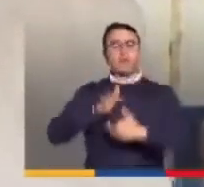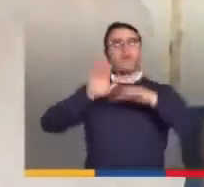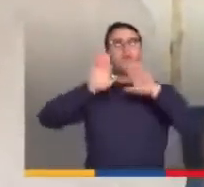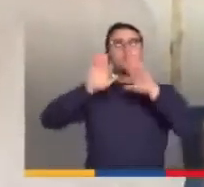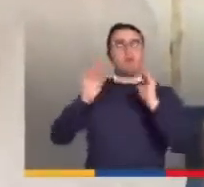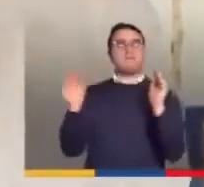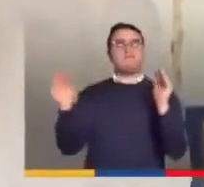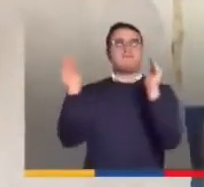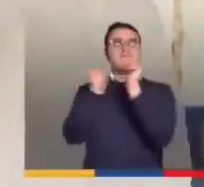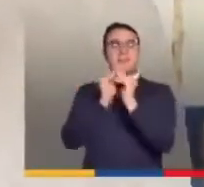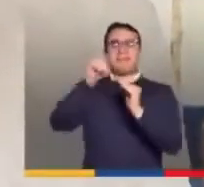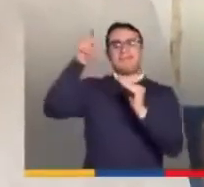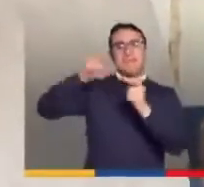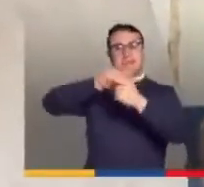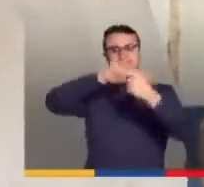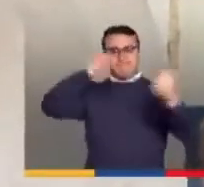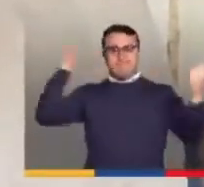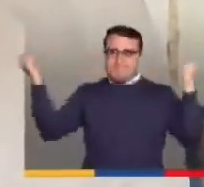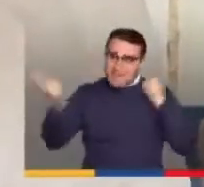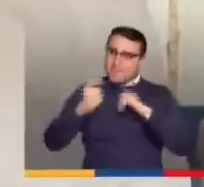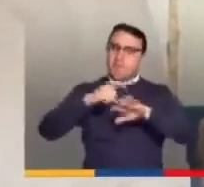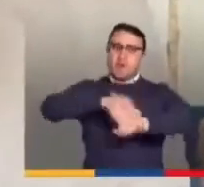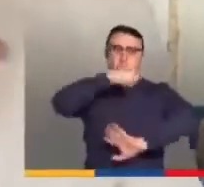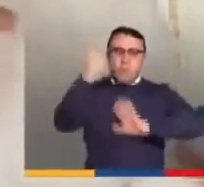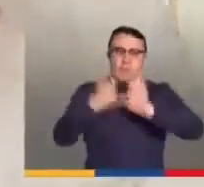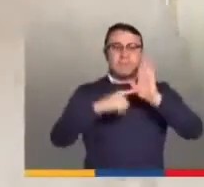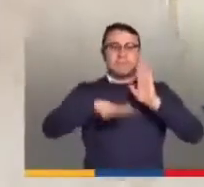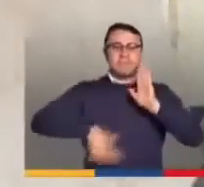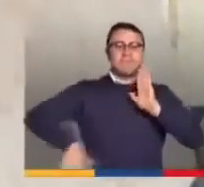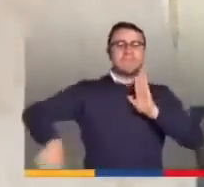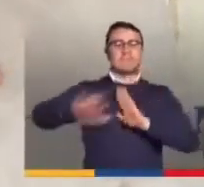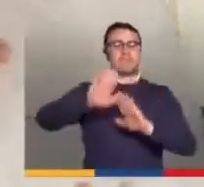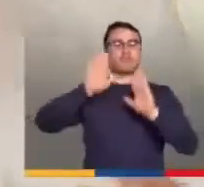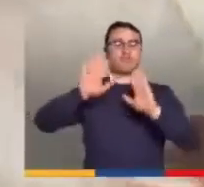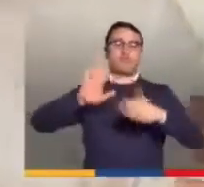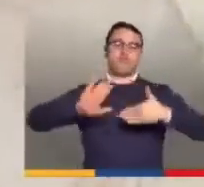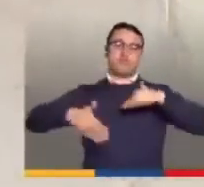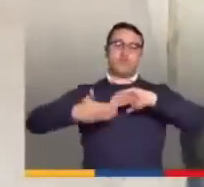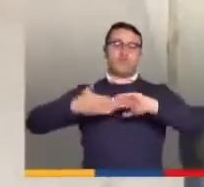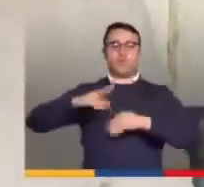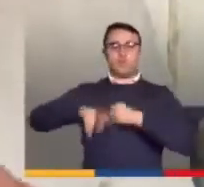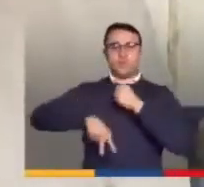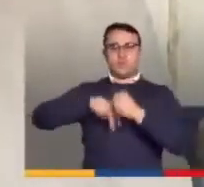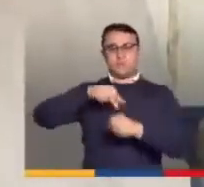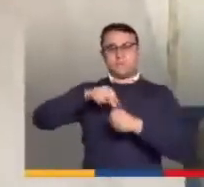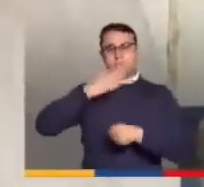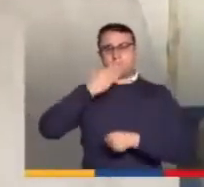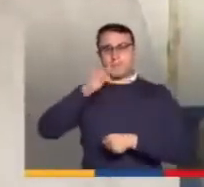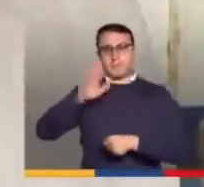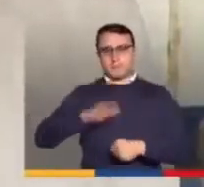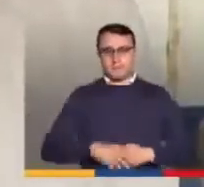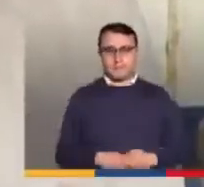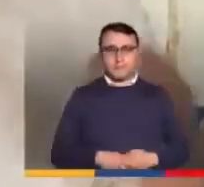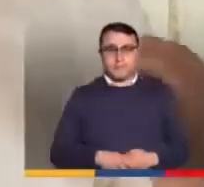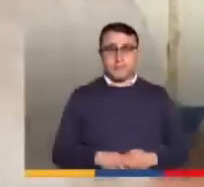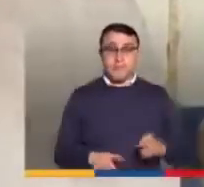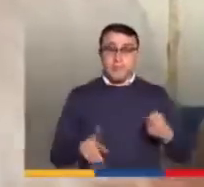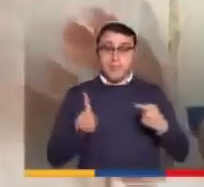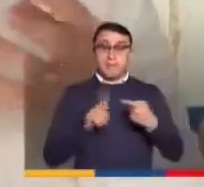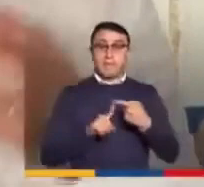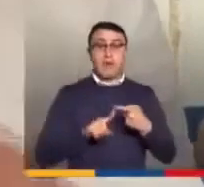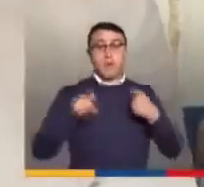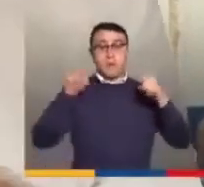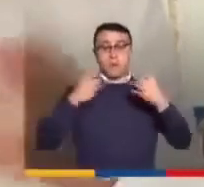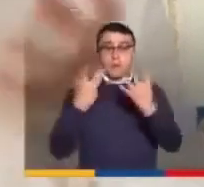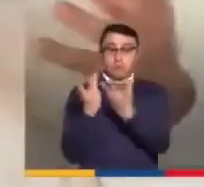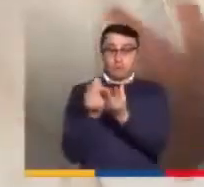el territorio guajiro. Lo primero es quizás un consejo de personas